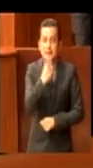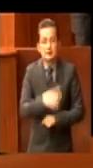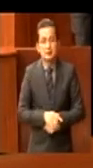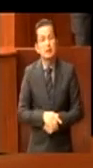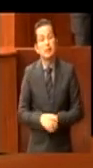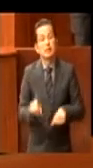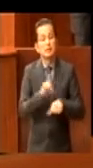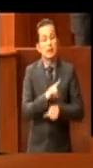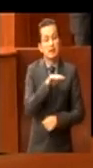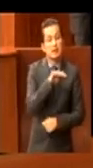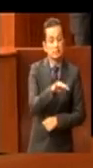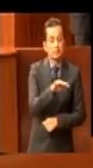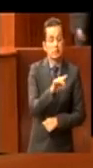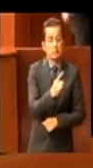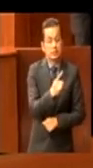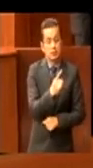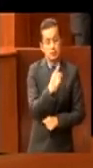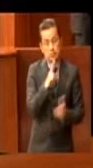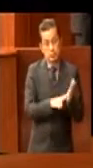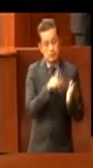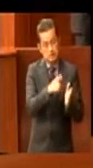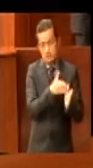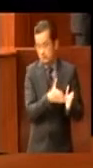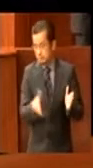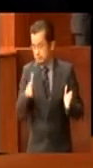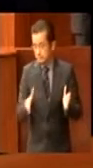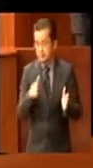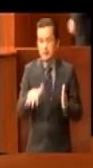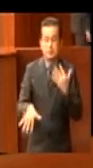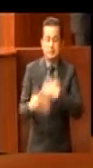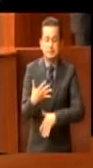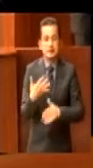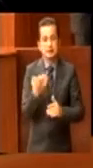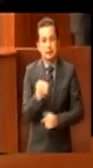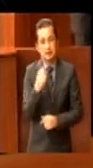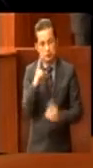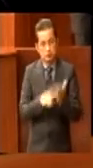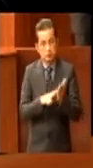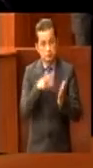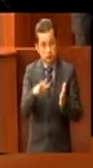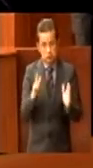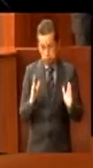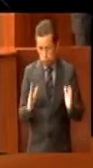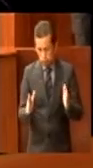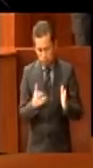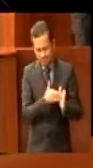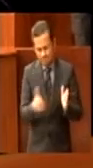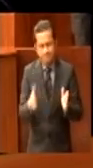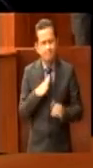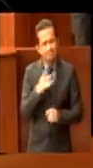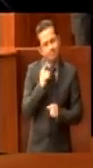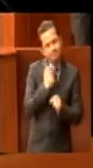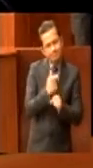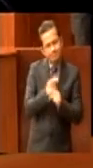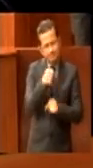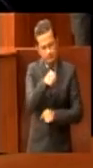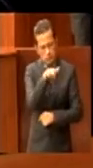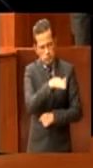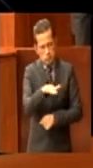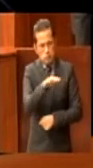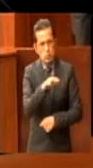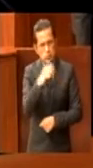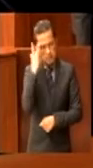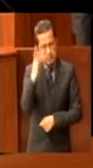diciembre del 2017 y el 15 de enero de 2018 se identificaron en diferentes sitios del municipio de san mateo atenco